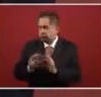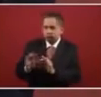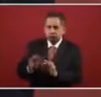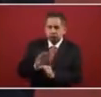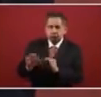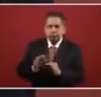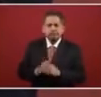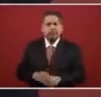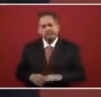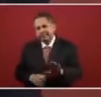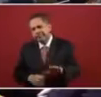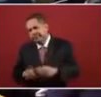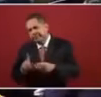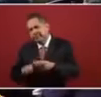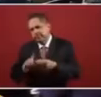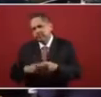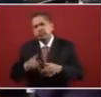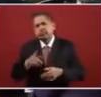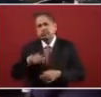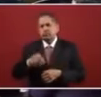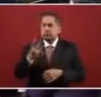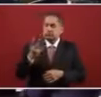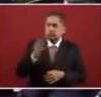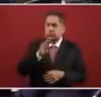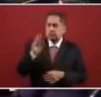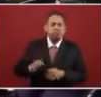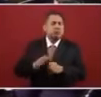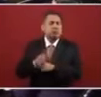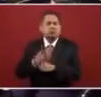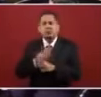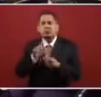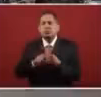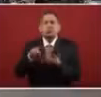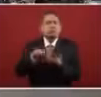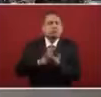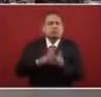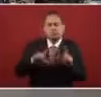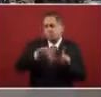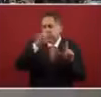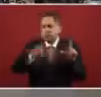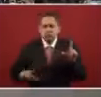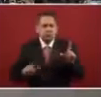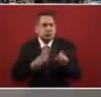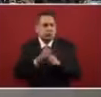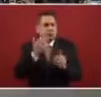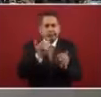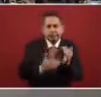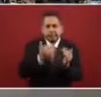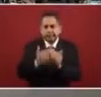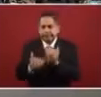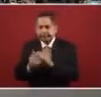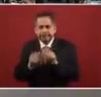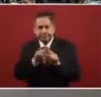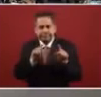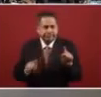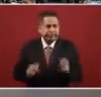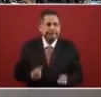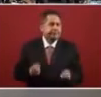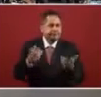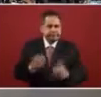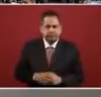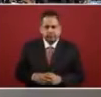¿En dónde sería este 4%? ¿A qué corresponde? Digamos, ¿qué territorio del país no han llegado los libros de texto